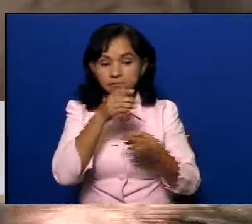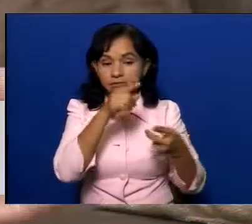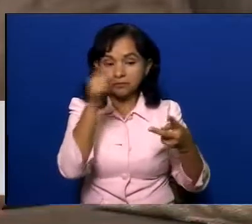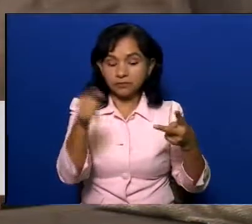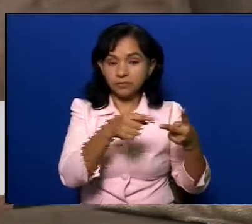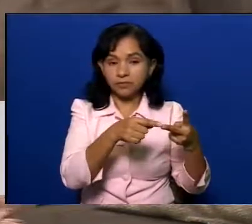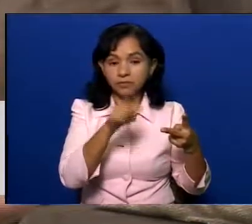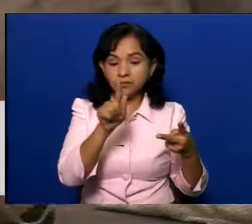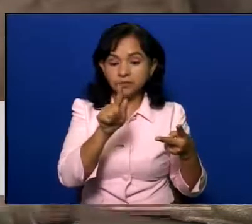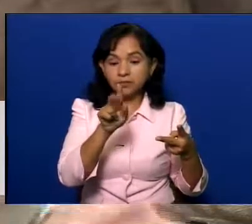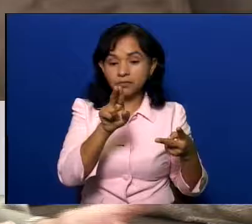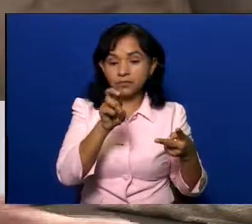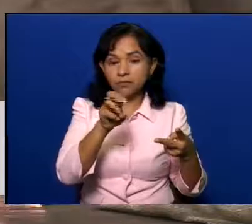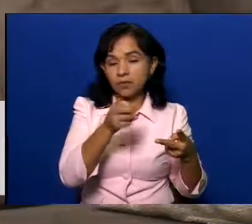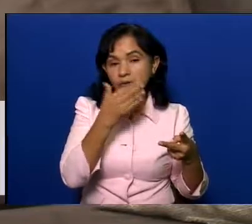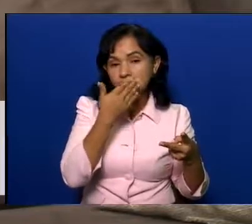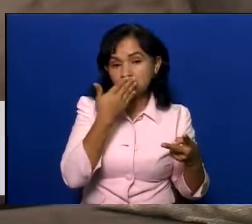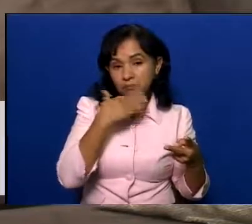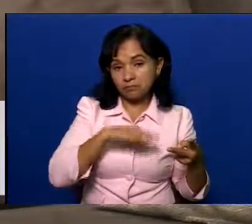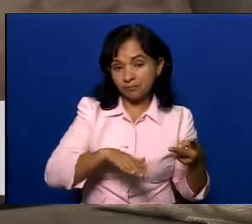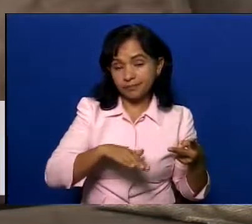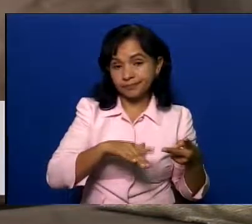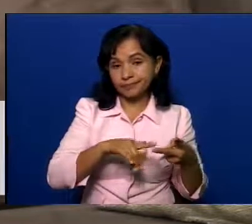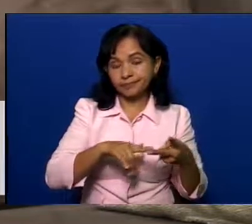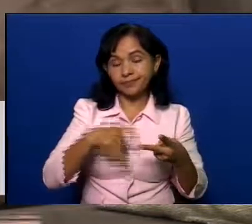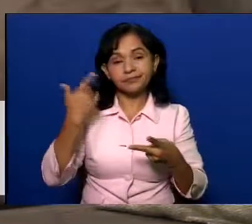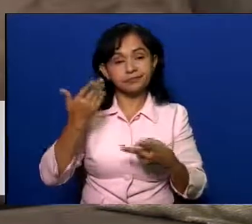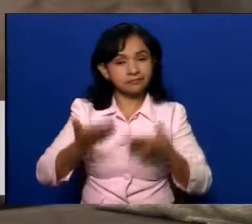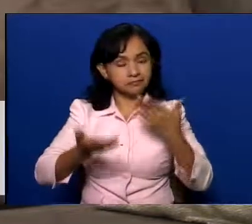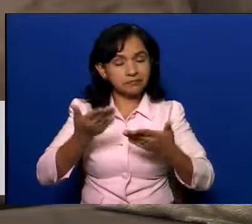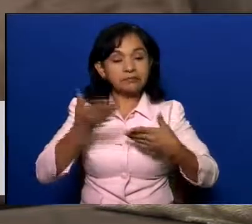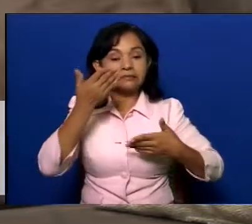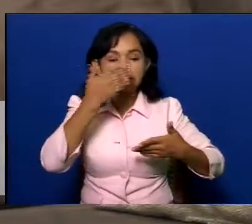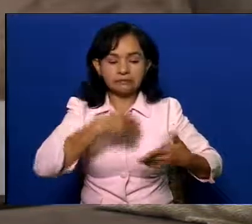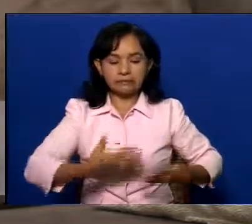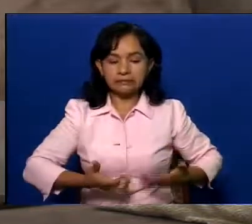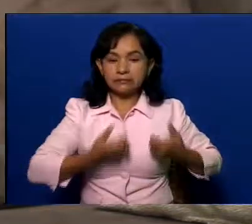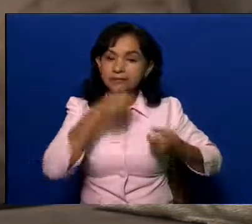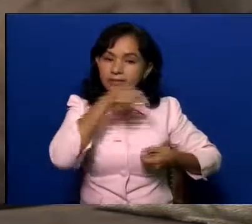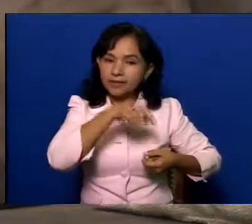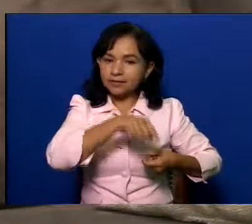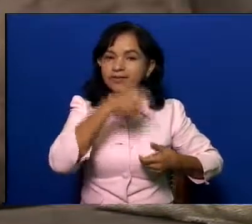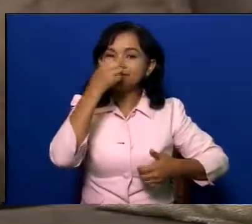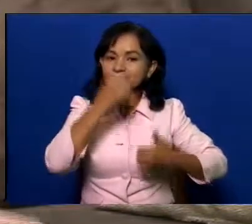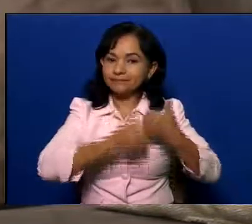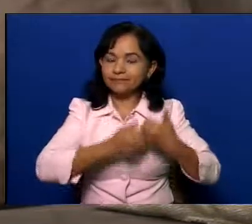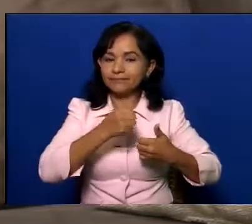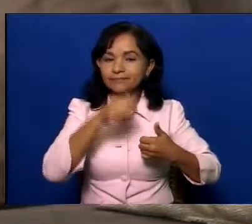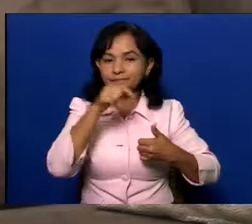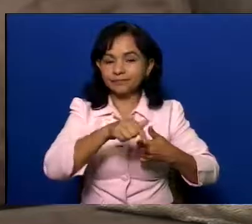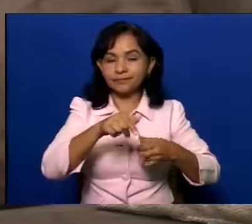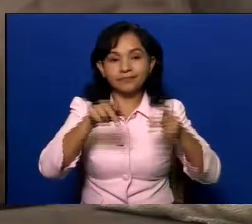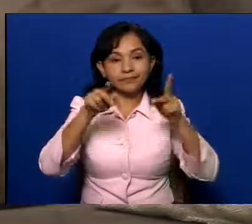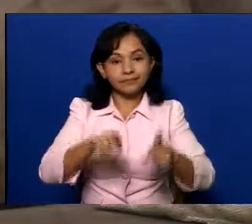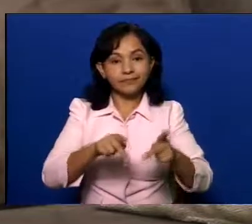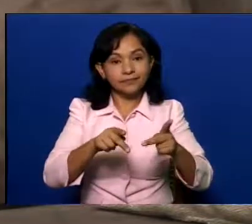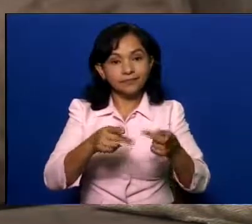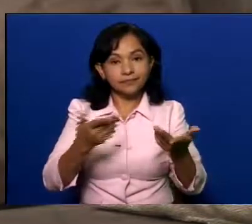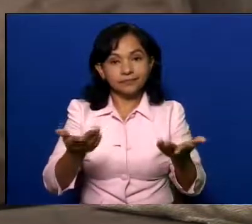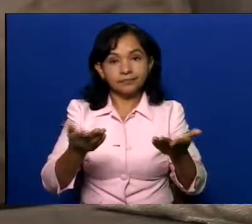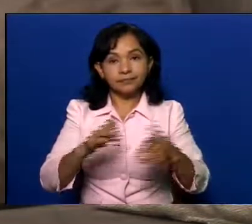no los llevan a la muerte, como los tumores de células malignas. Entonces, y a esos tumores la gente, pues,